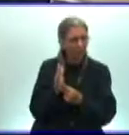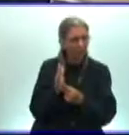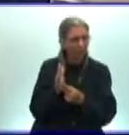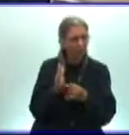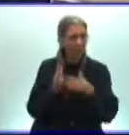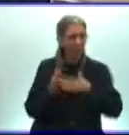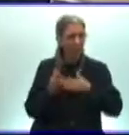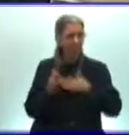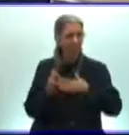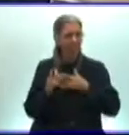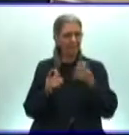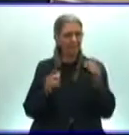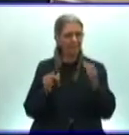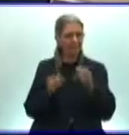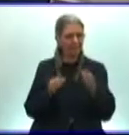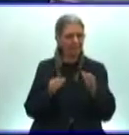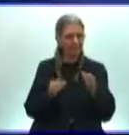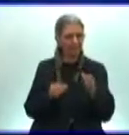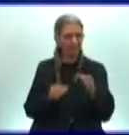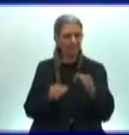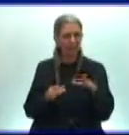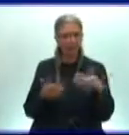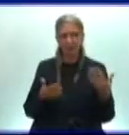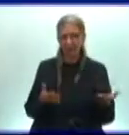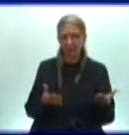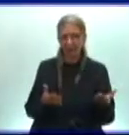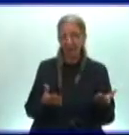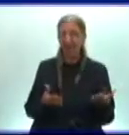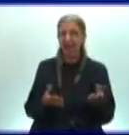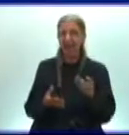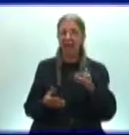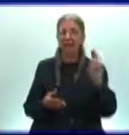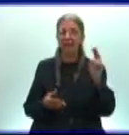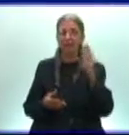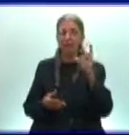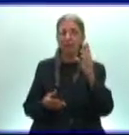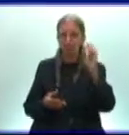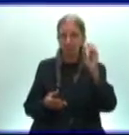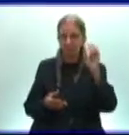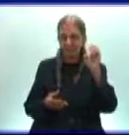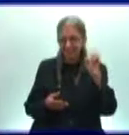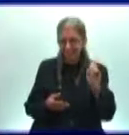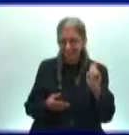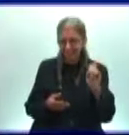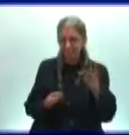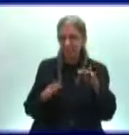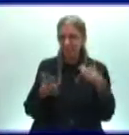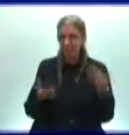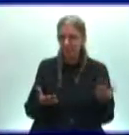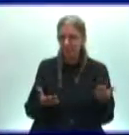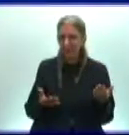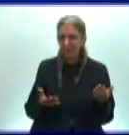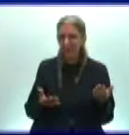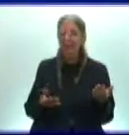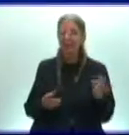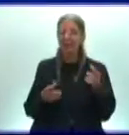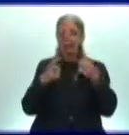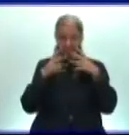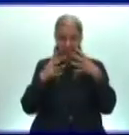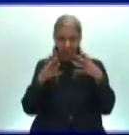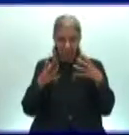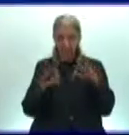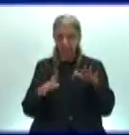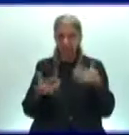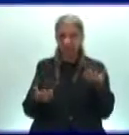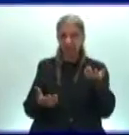dioxígeno? Recordemos entonces, cuando hablamos de las propiedades físicas, les muestro las más importantes.